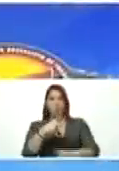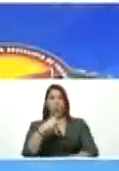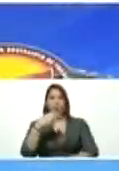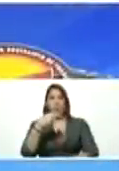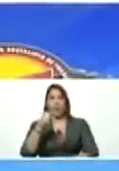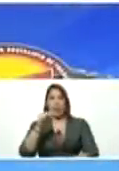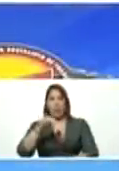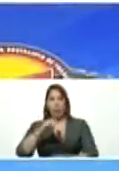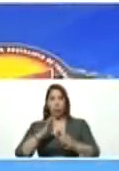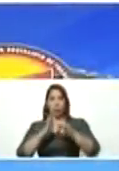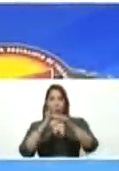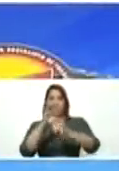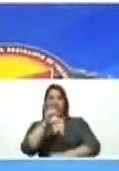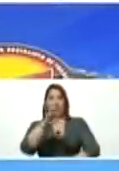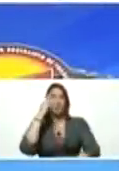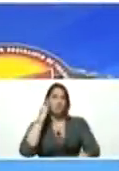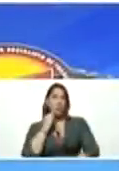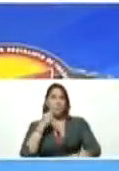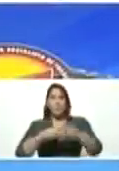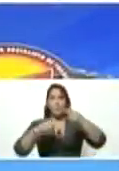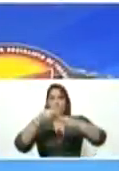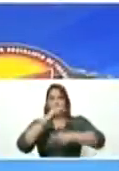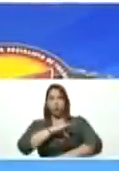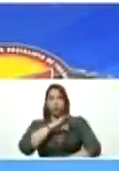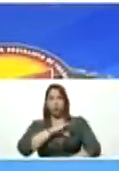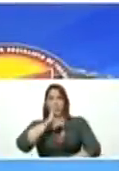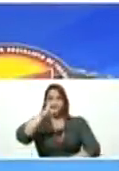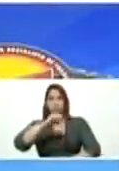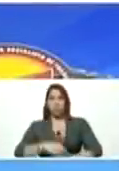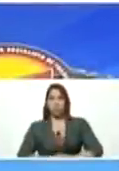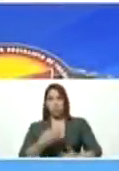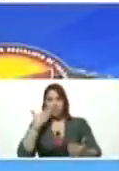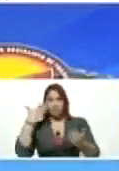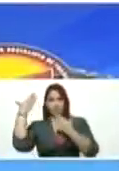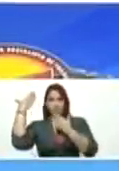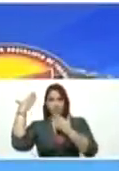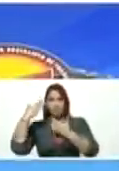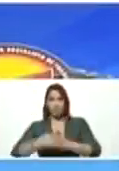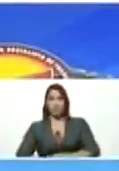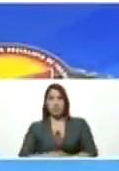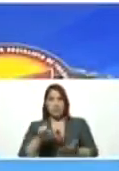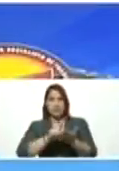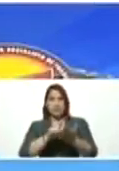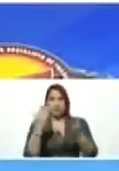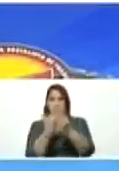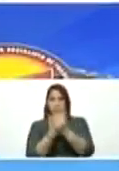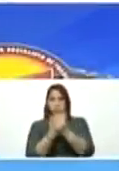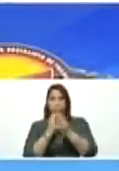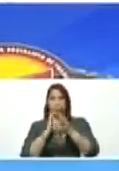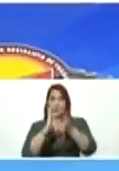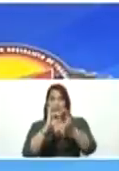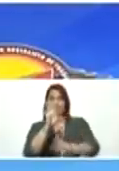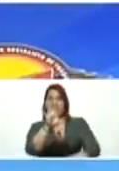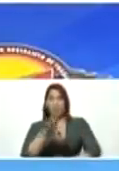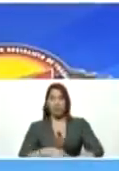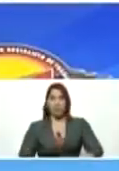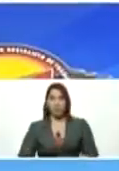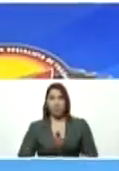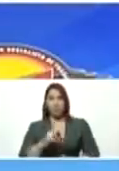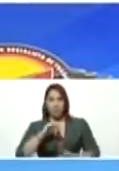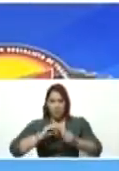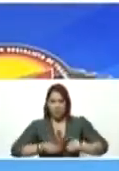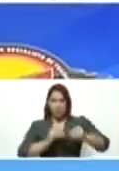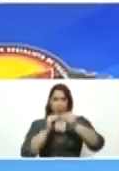bolivariana para construir el socialismo consolidar la patria y su recuperación